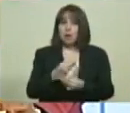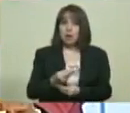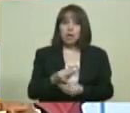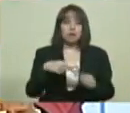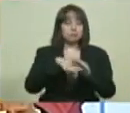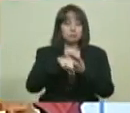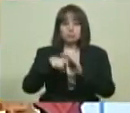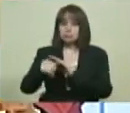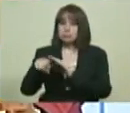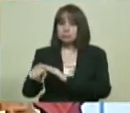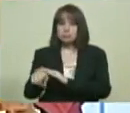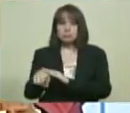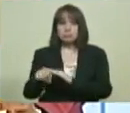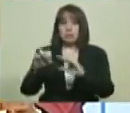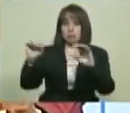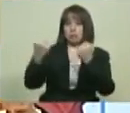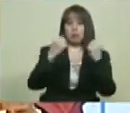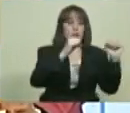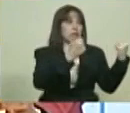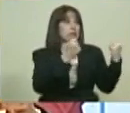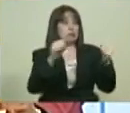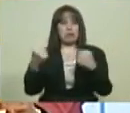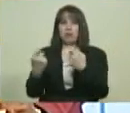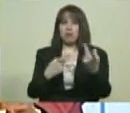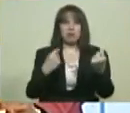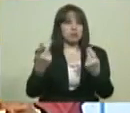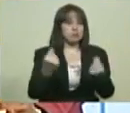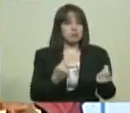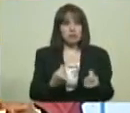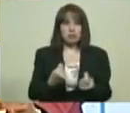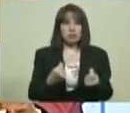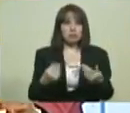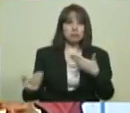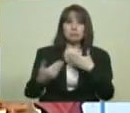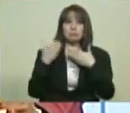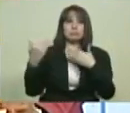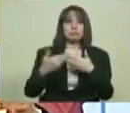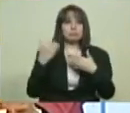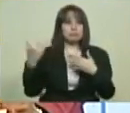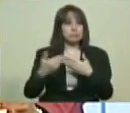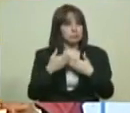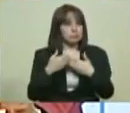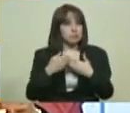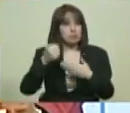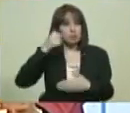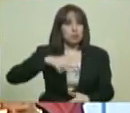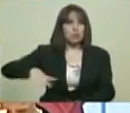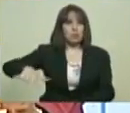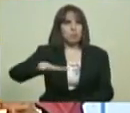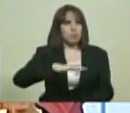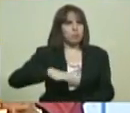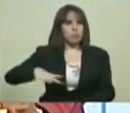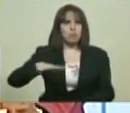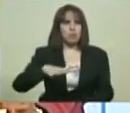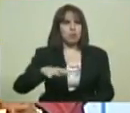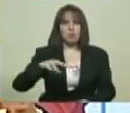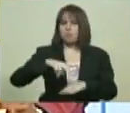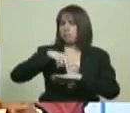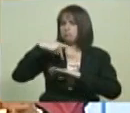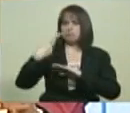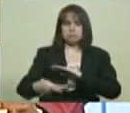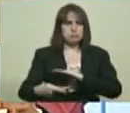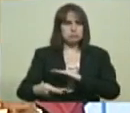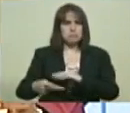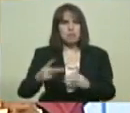y acosada por un bloqueo financiero que le impide mantener necesidades vitales de un pueblo que, sin embargo, no desmaya en